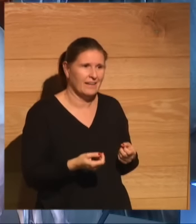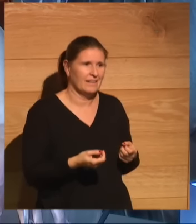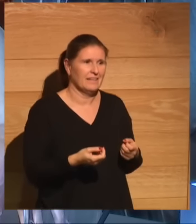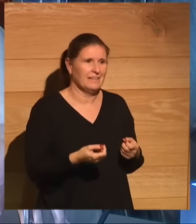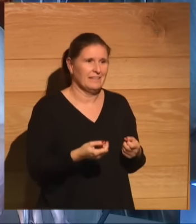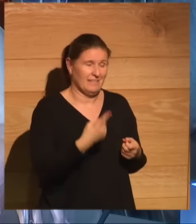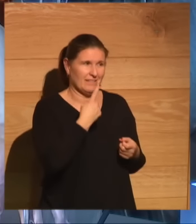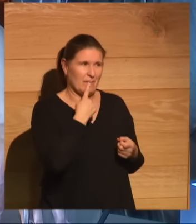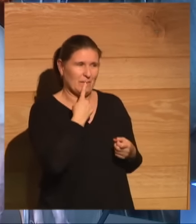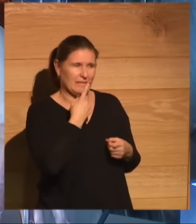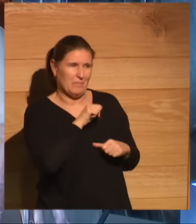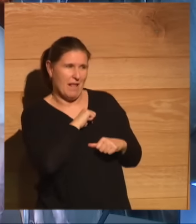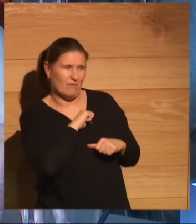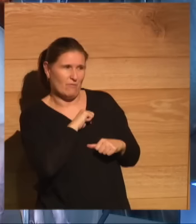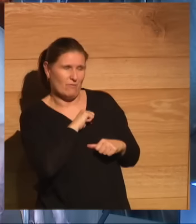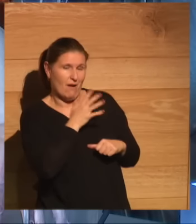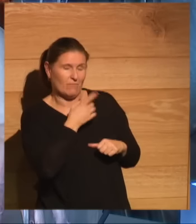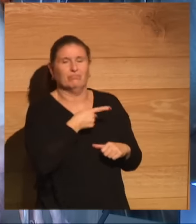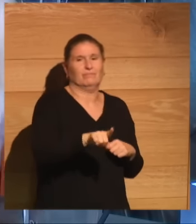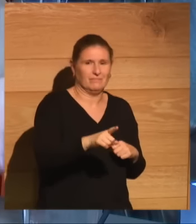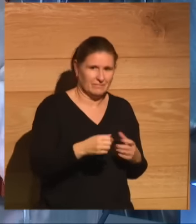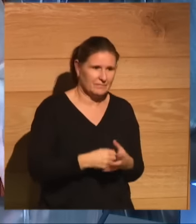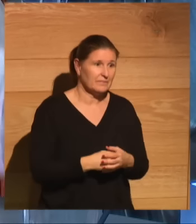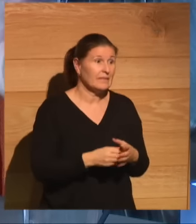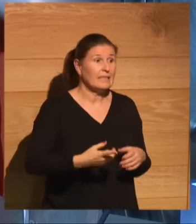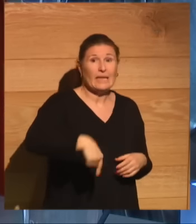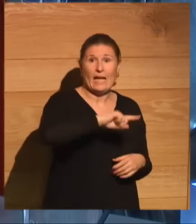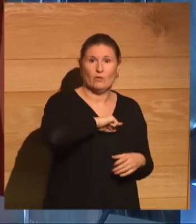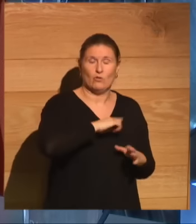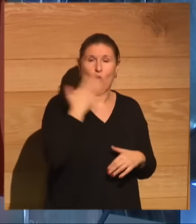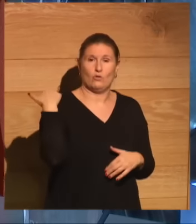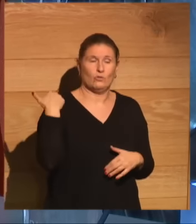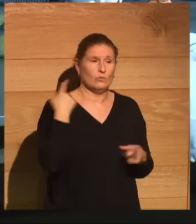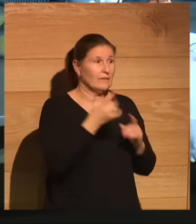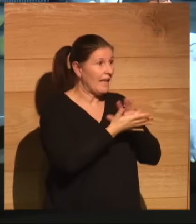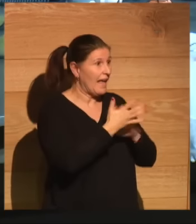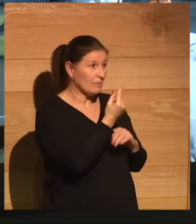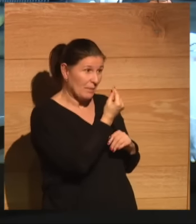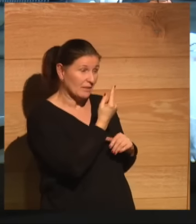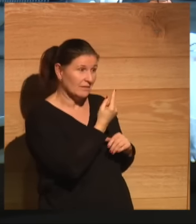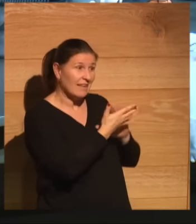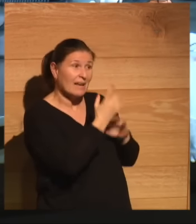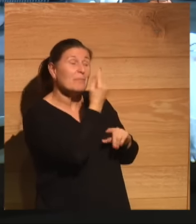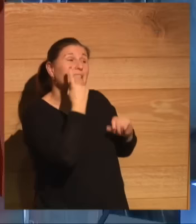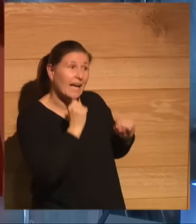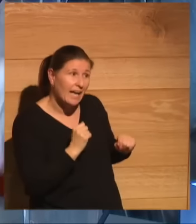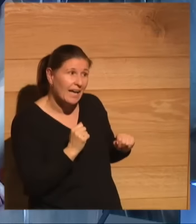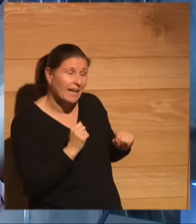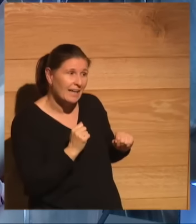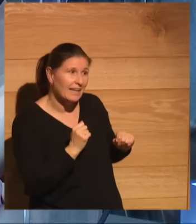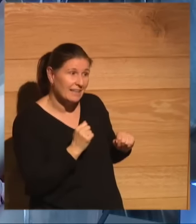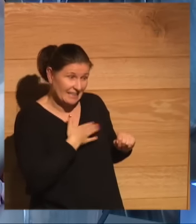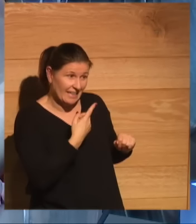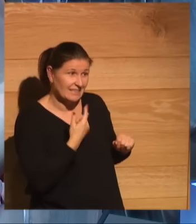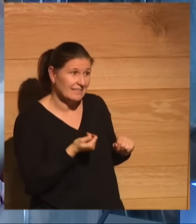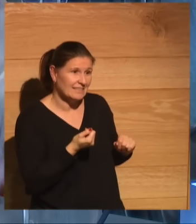La tenía guardadita. Ya vale, verdad. A nosotros nos pegó durísimo el... ¿Hablamos de pasta? ¿Quieres que le demos dinero?